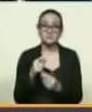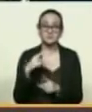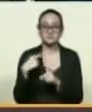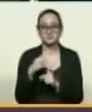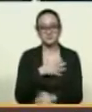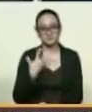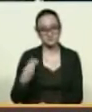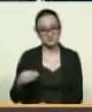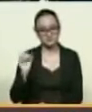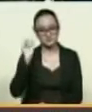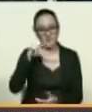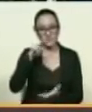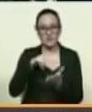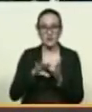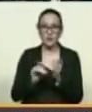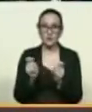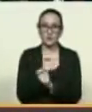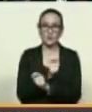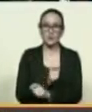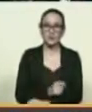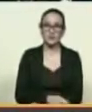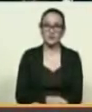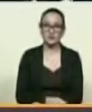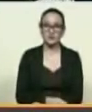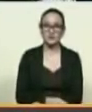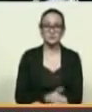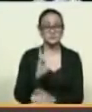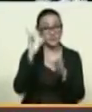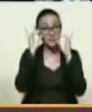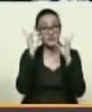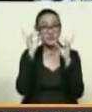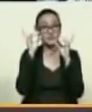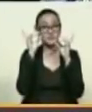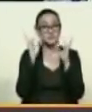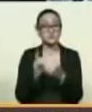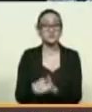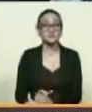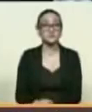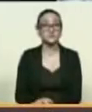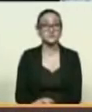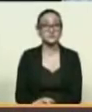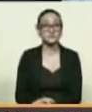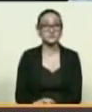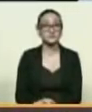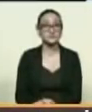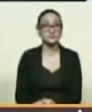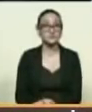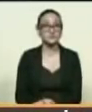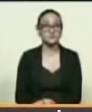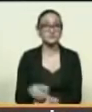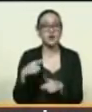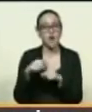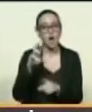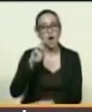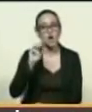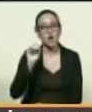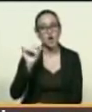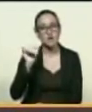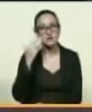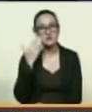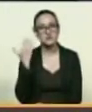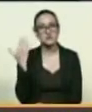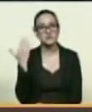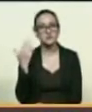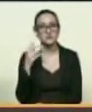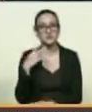de la plenipotenciaria Asamblea Nacional Constituyente, Delcy Rodríguez, de igual manera con Roy Chadenton Matos, quien tiene